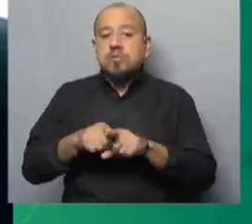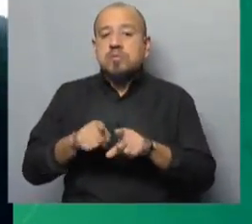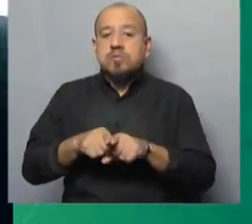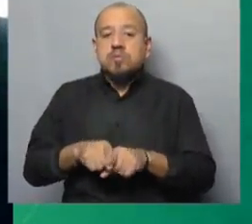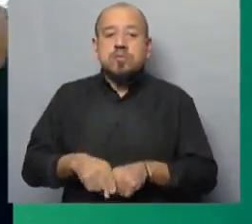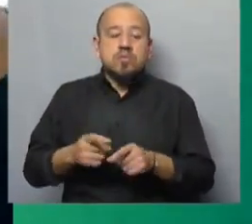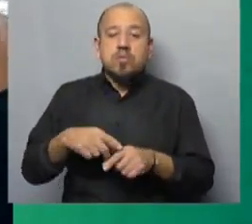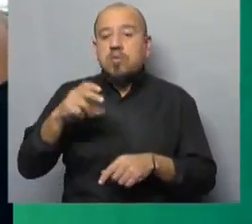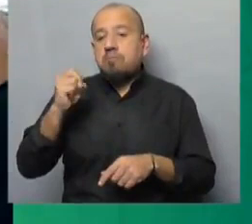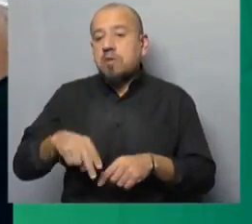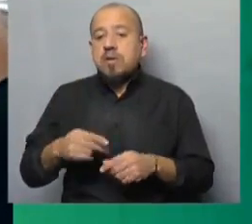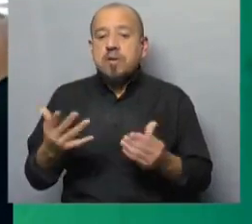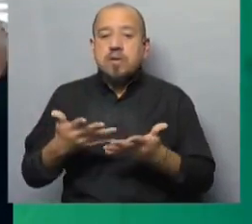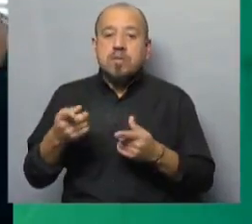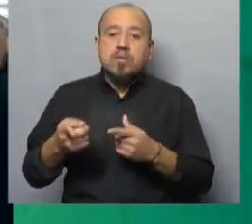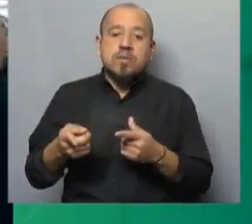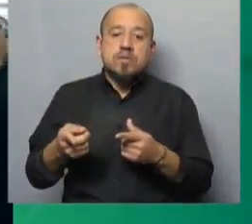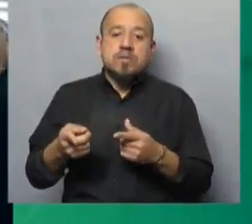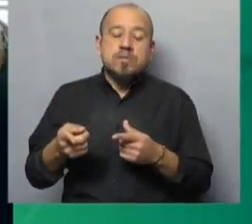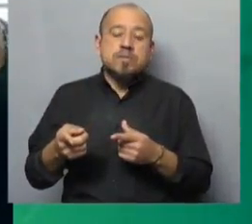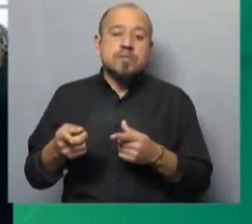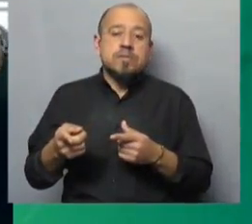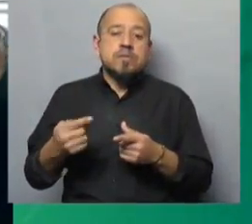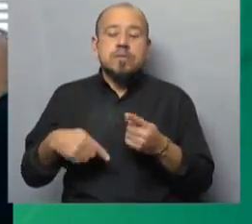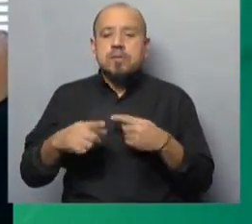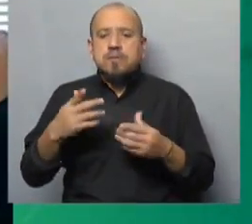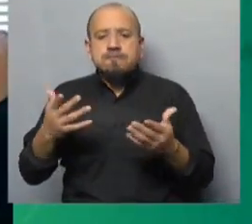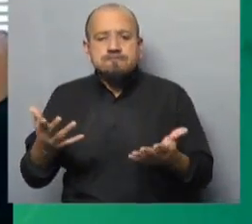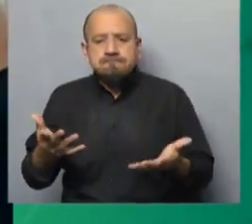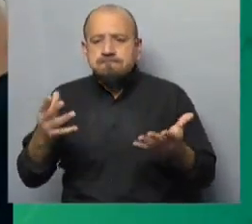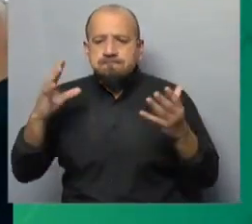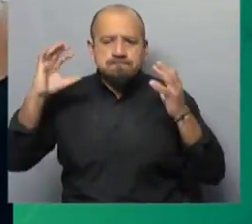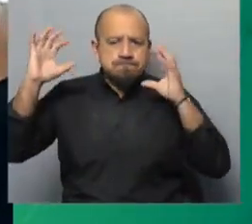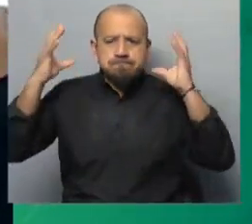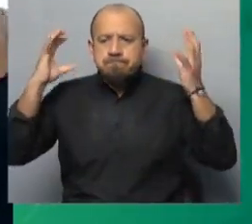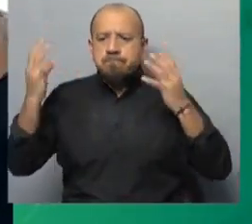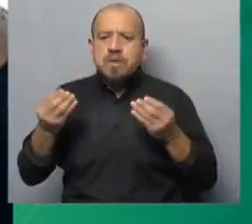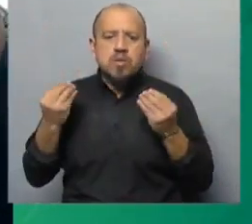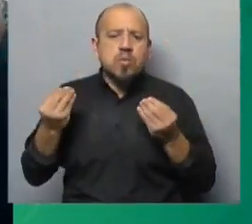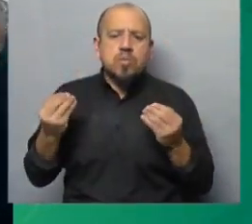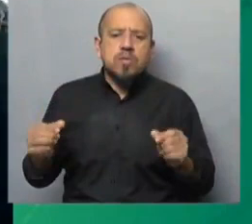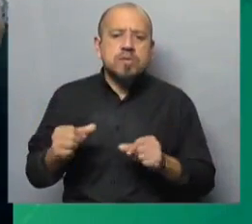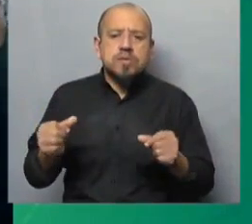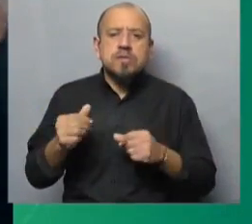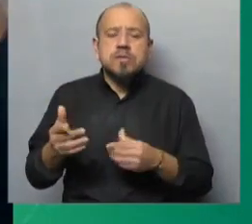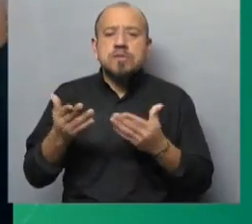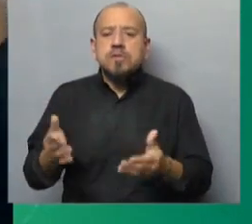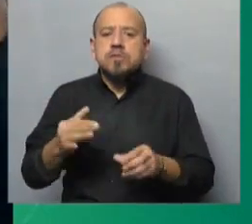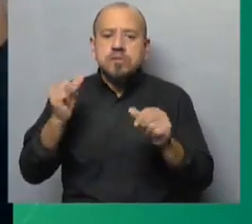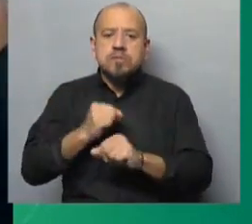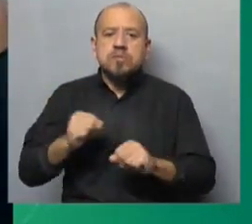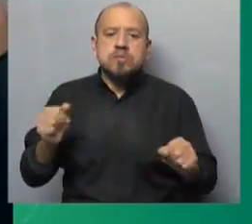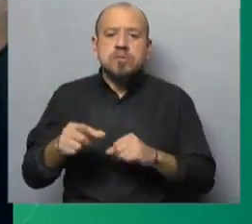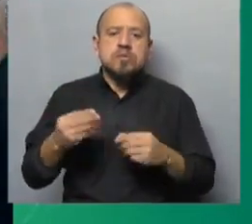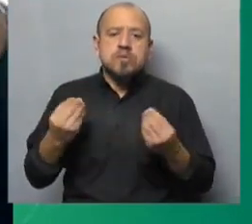tenemos ahora acciona locura que era algo del otro mundo que era algo que no se podía hacer y